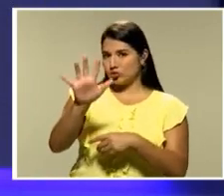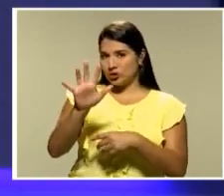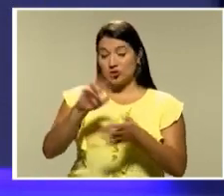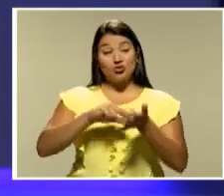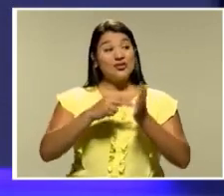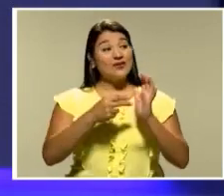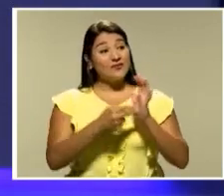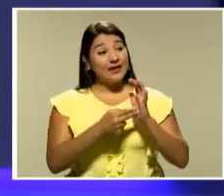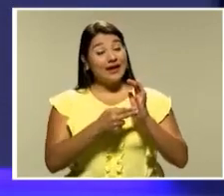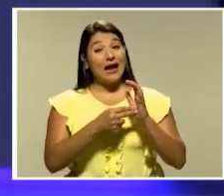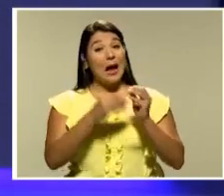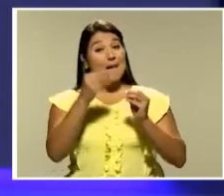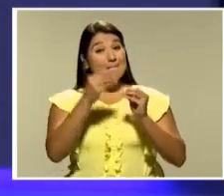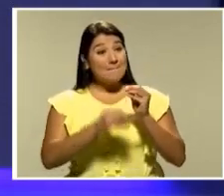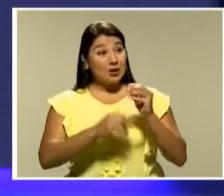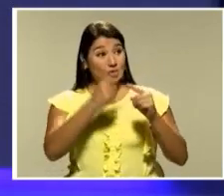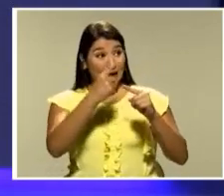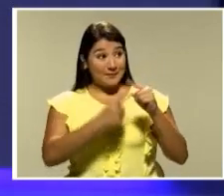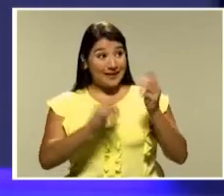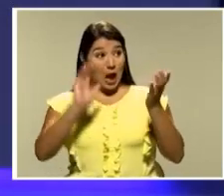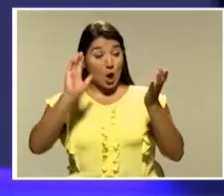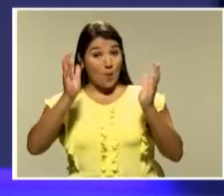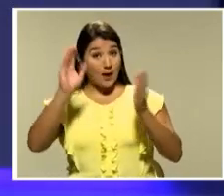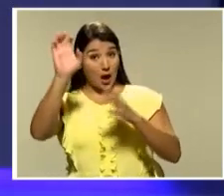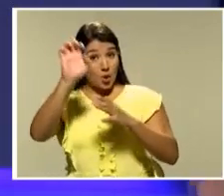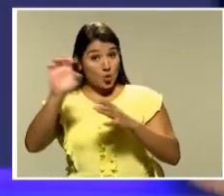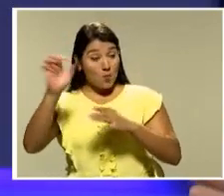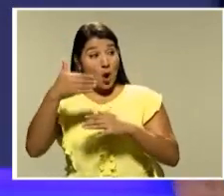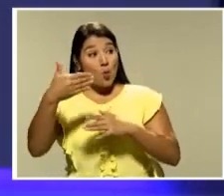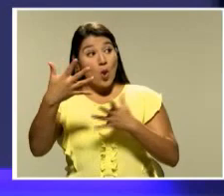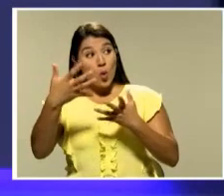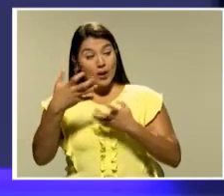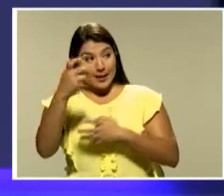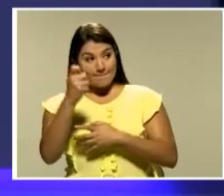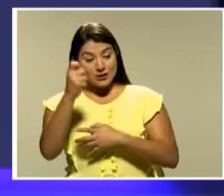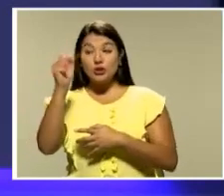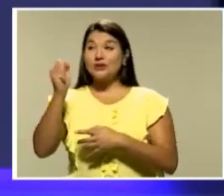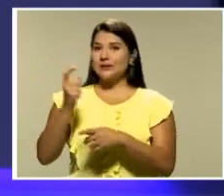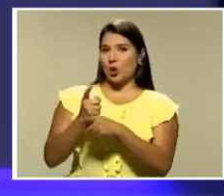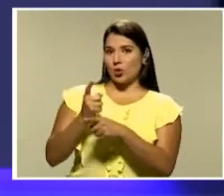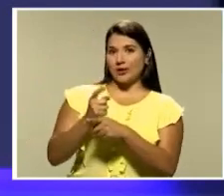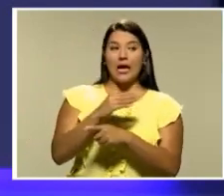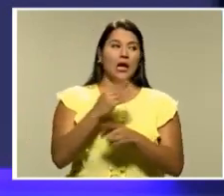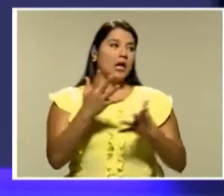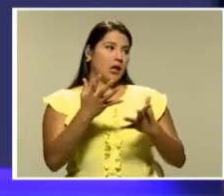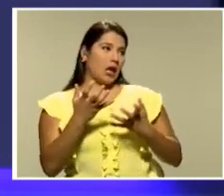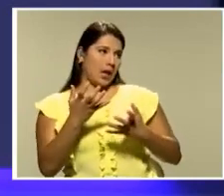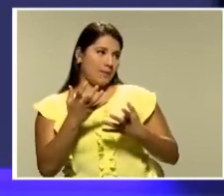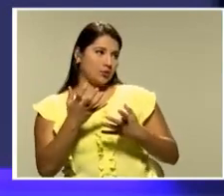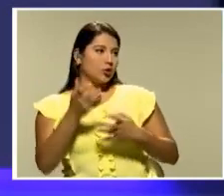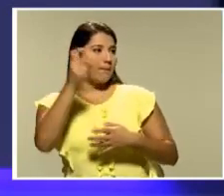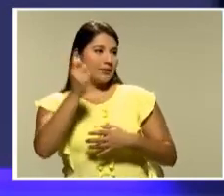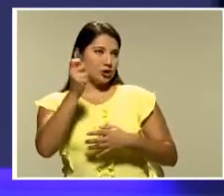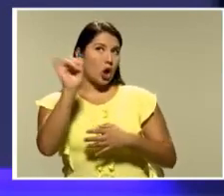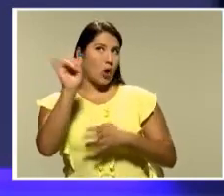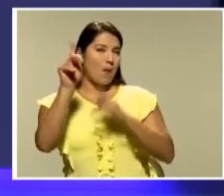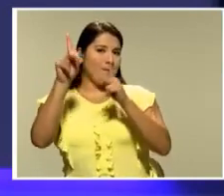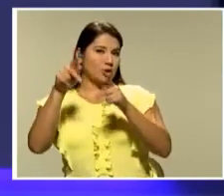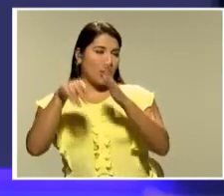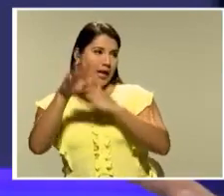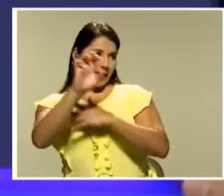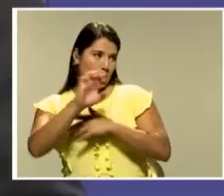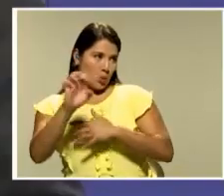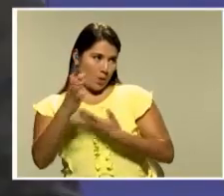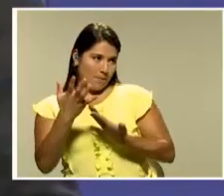del promedio que ahorran en Europa a la hora de pensionarse. Exactamente. Y queremos tener pensión de países europeos. Correcto.